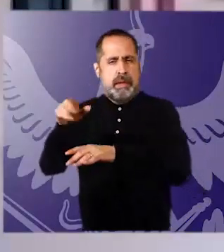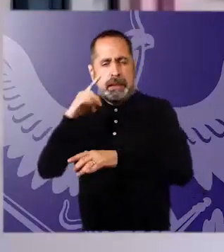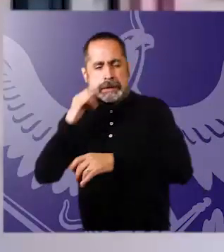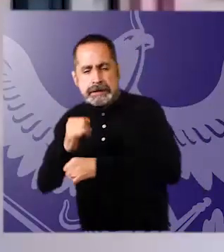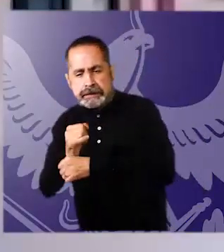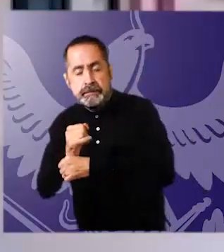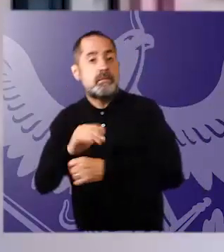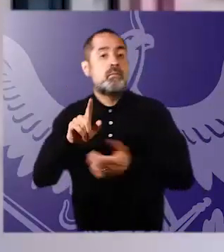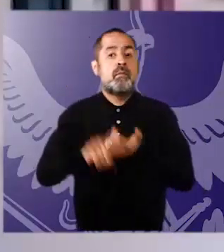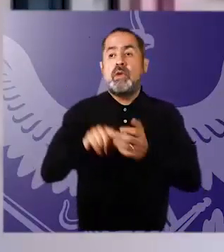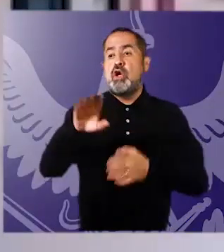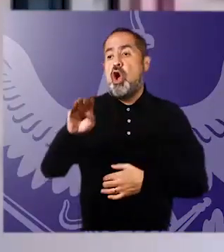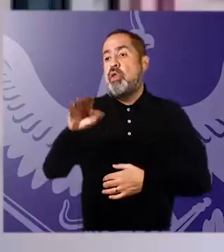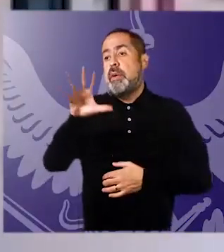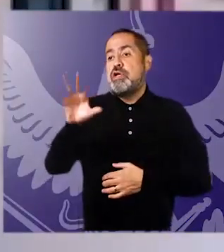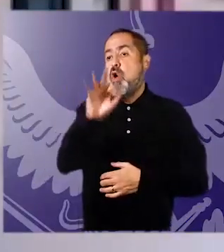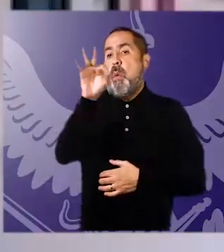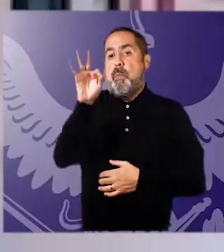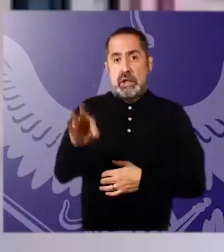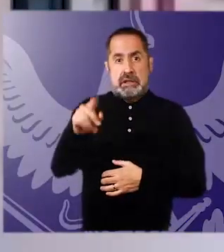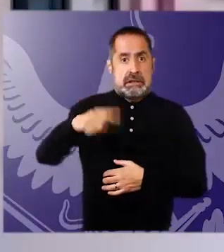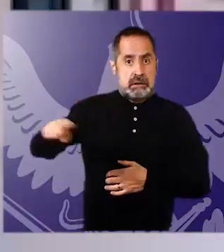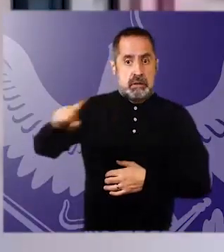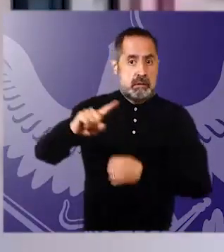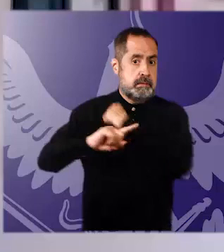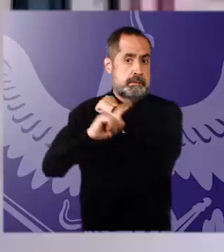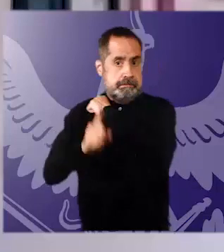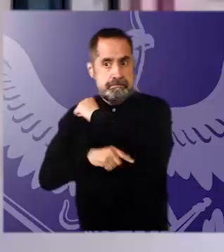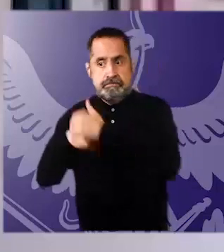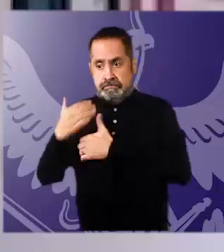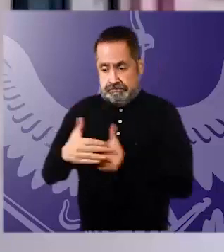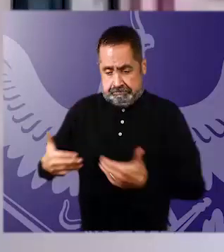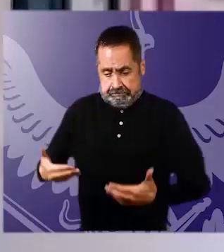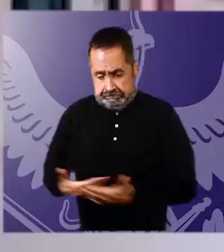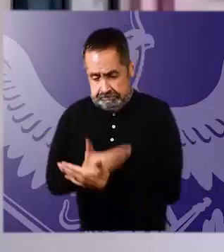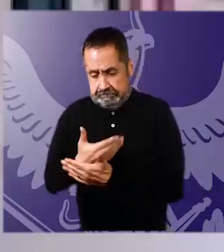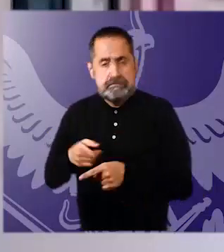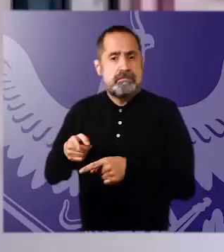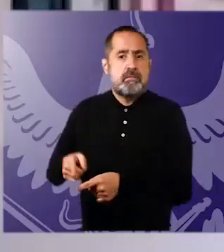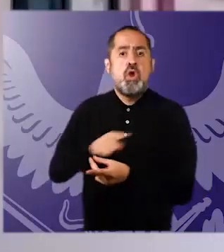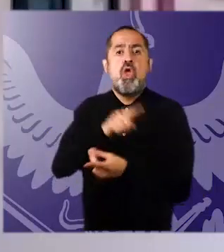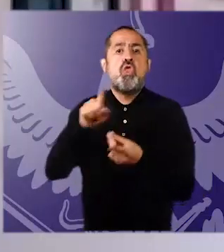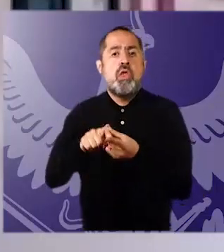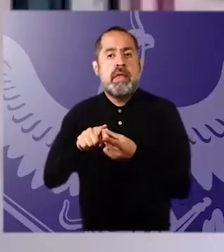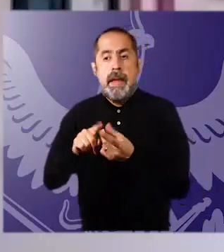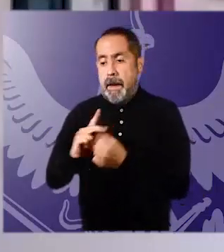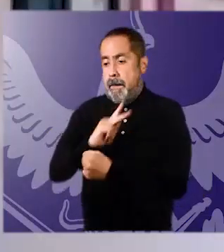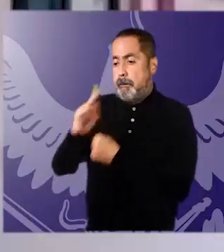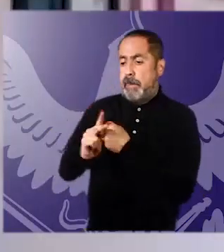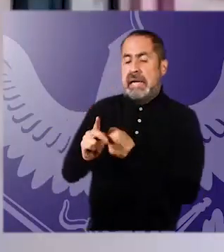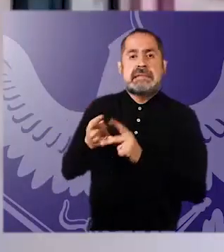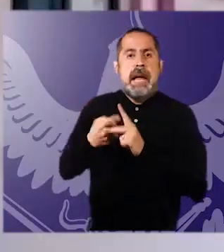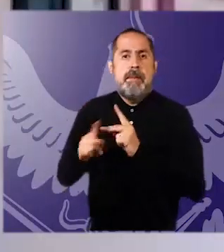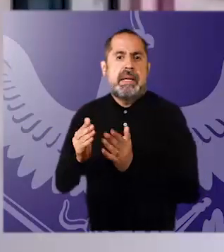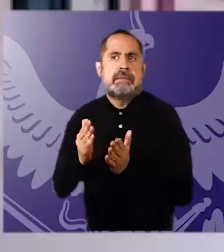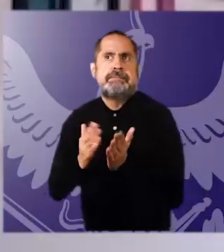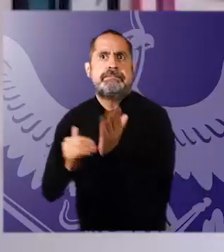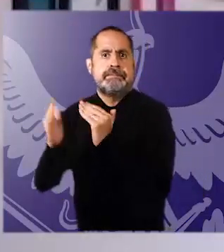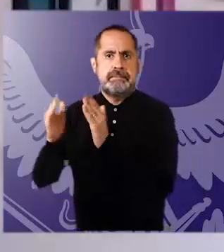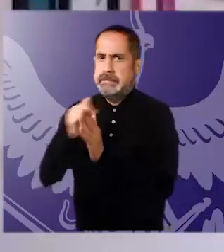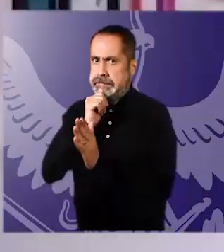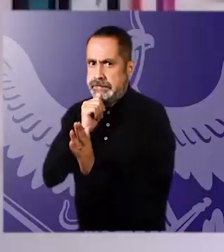Naciones Unidas, el 95% de los partos en adolescentes ocurre en países en